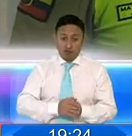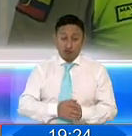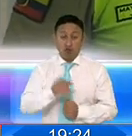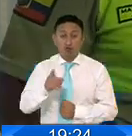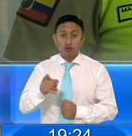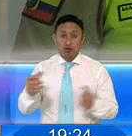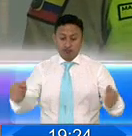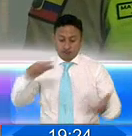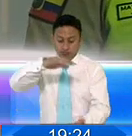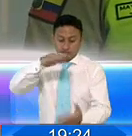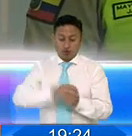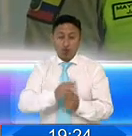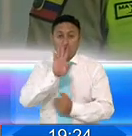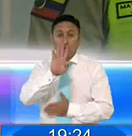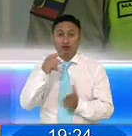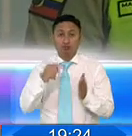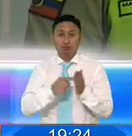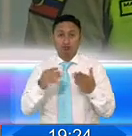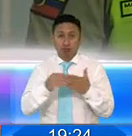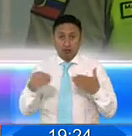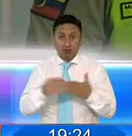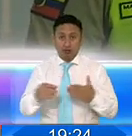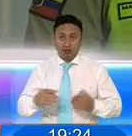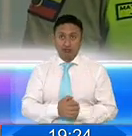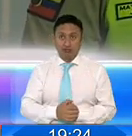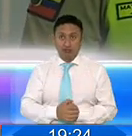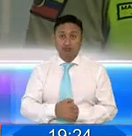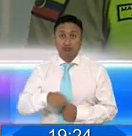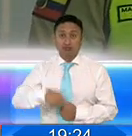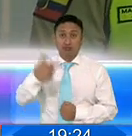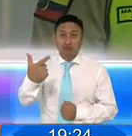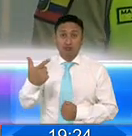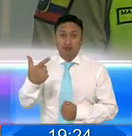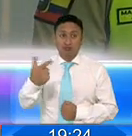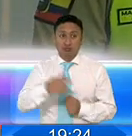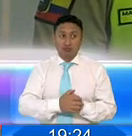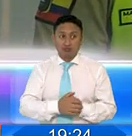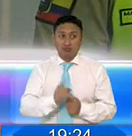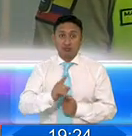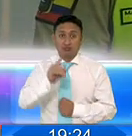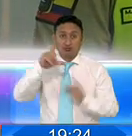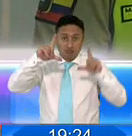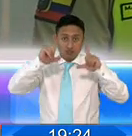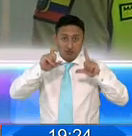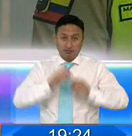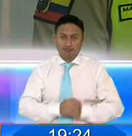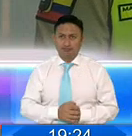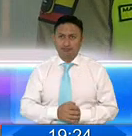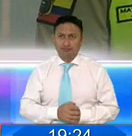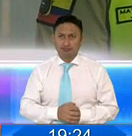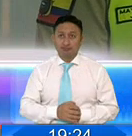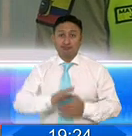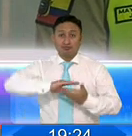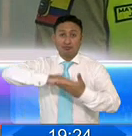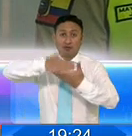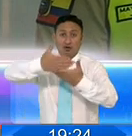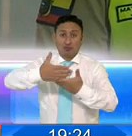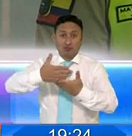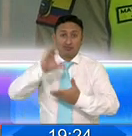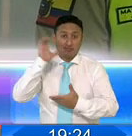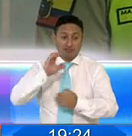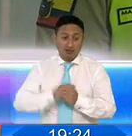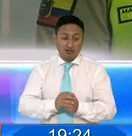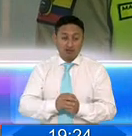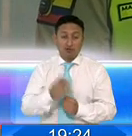caja fuerte, $4,000 americanos, un arma de fuego, una cámara fotográfica, una laptop color café,